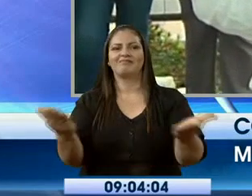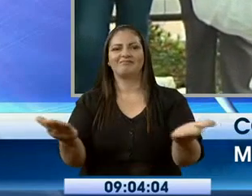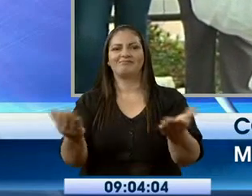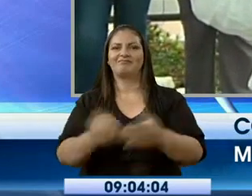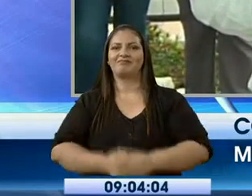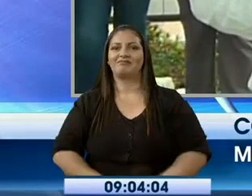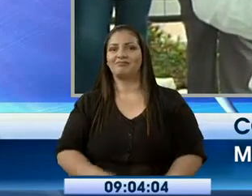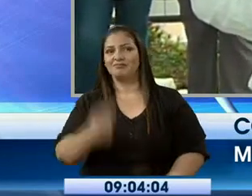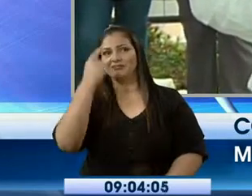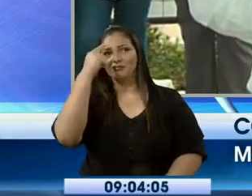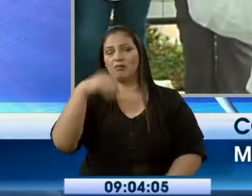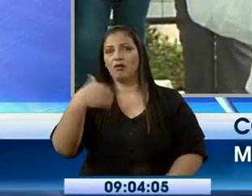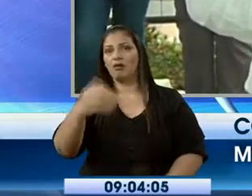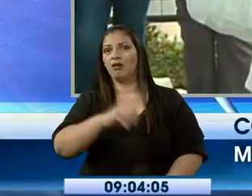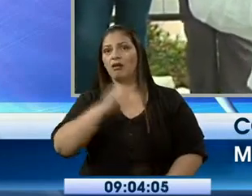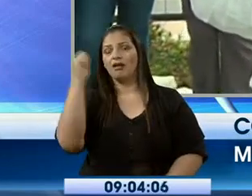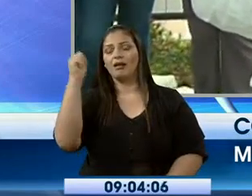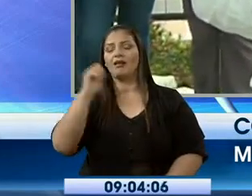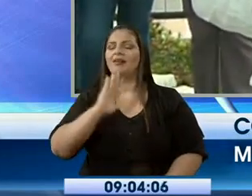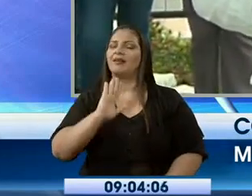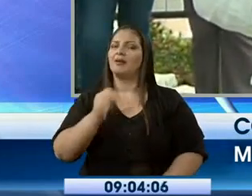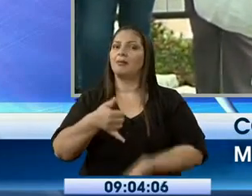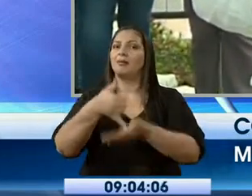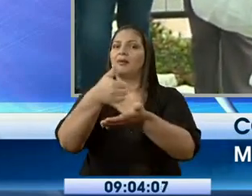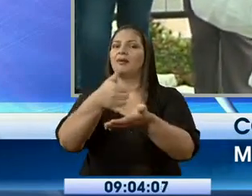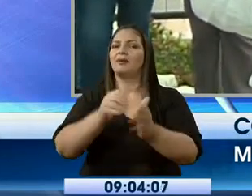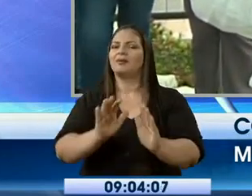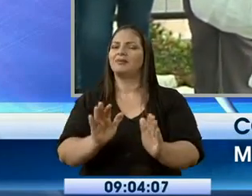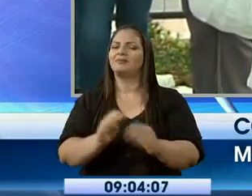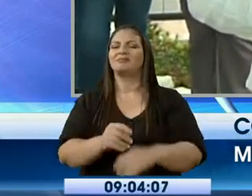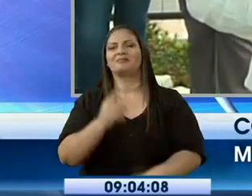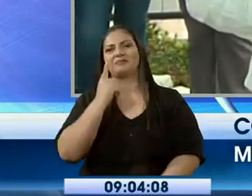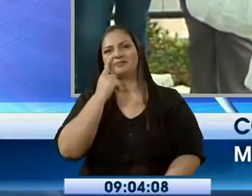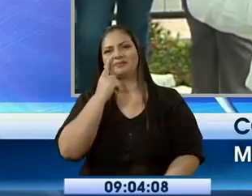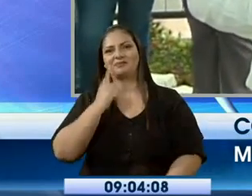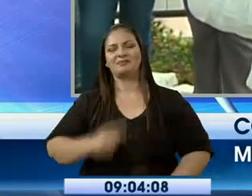como en todo concurso, pues, tiene que haber ganadores. Enrique, muchas gracias. Volveremos a conversar contigo.